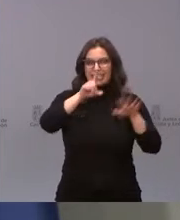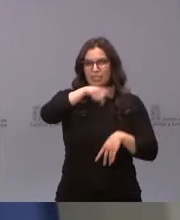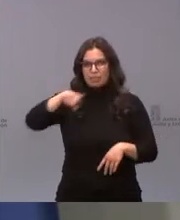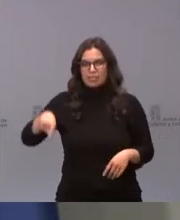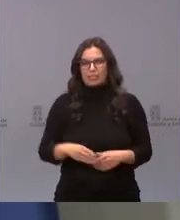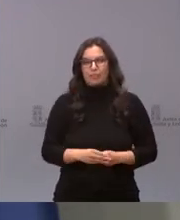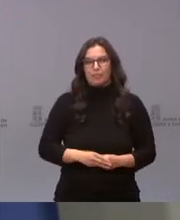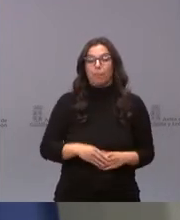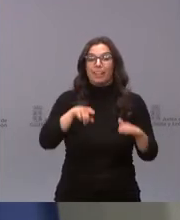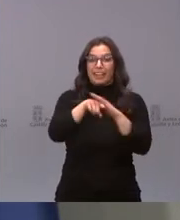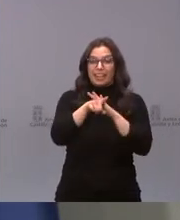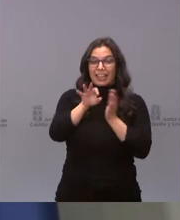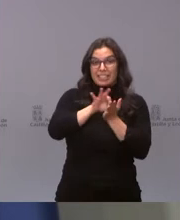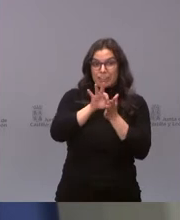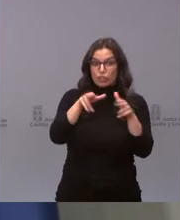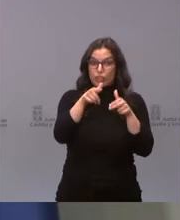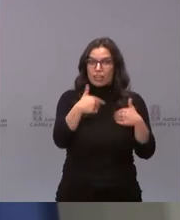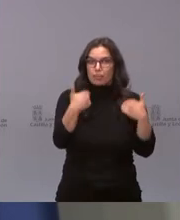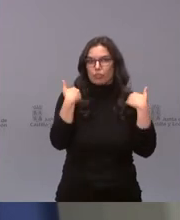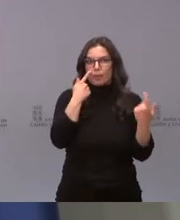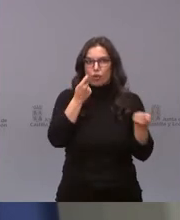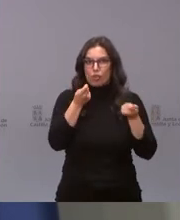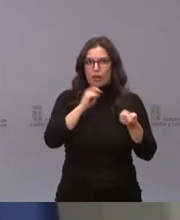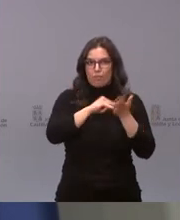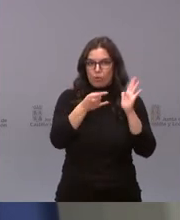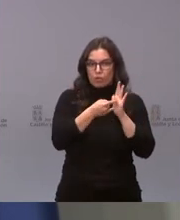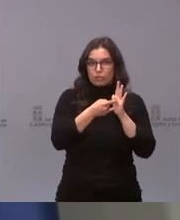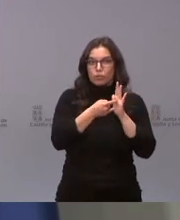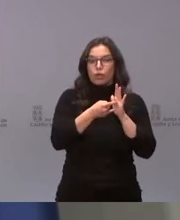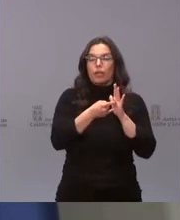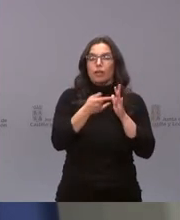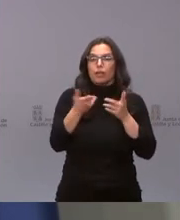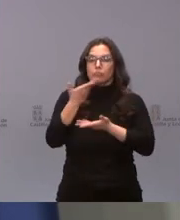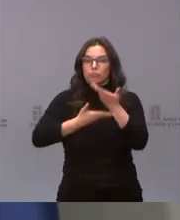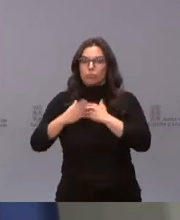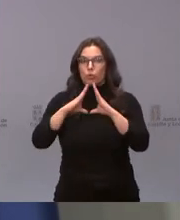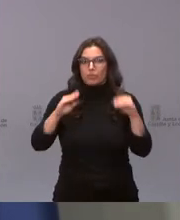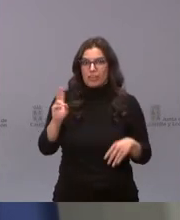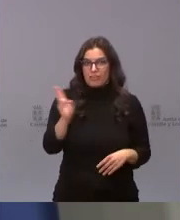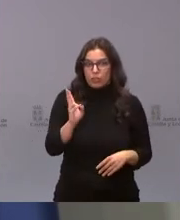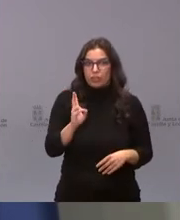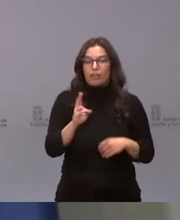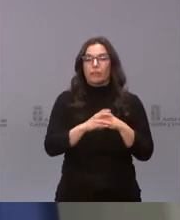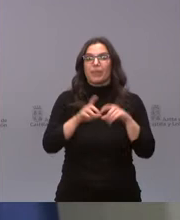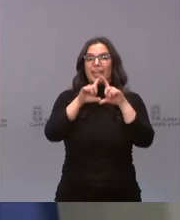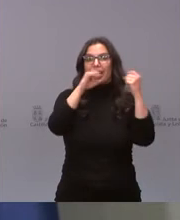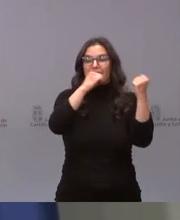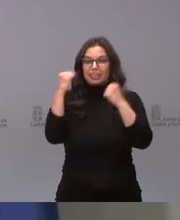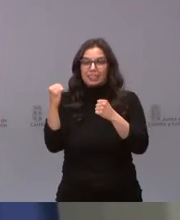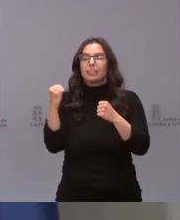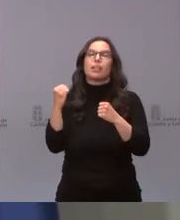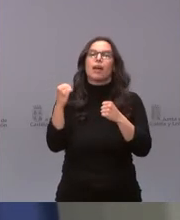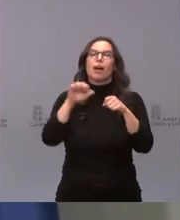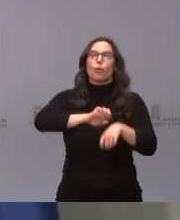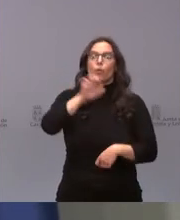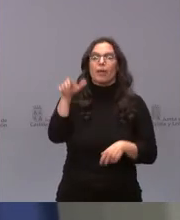de Servicios Sociales es quien coordina este proyecto y tiene como socios a la Universidad de Valladolid, a la entidad European Social Network,